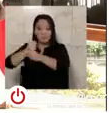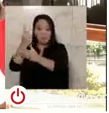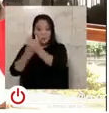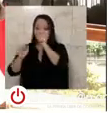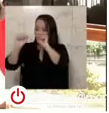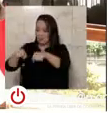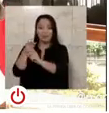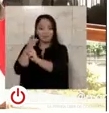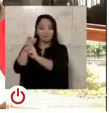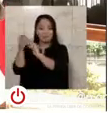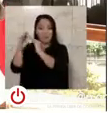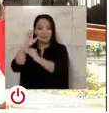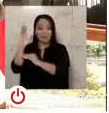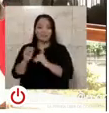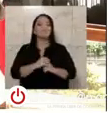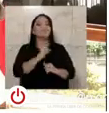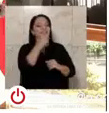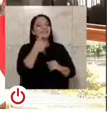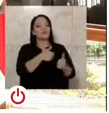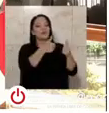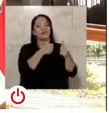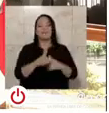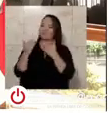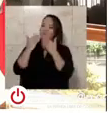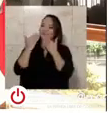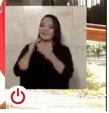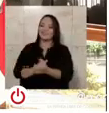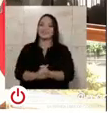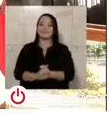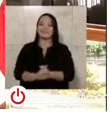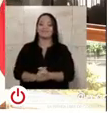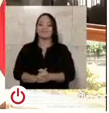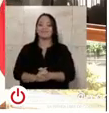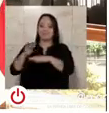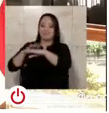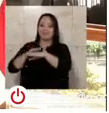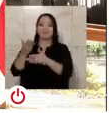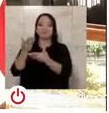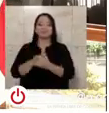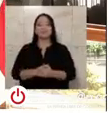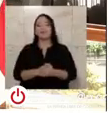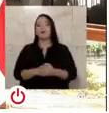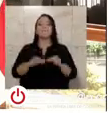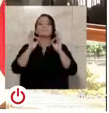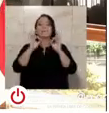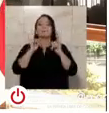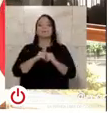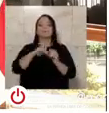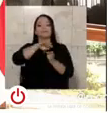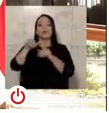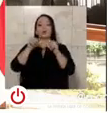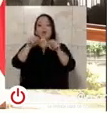pueblo de Costa Rica. Sí, señor. Pura vida. Muchísimas gracias, don Marco. Con permiso. Chao. Continuamos esta